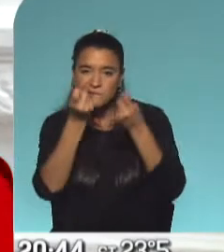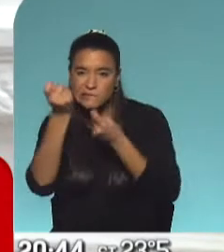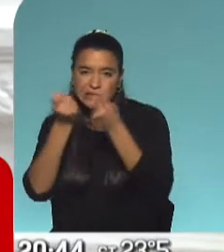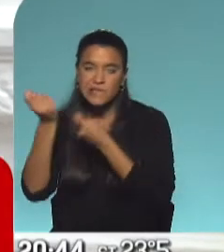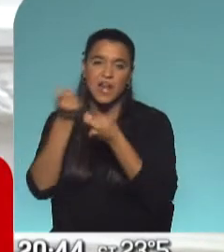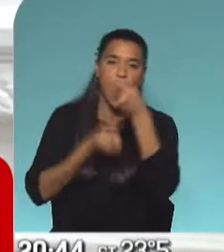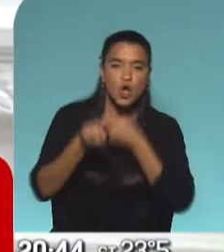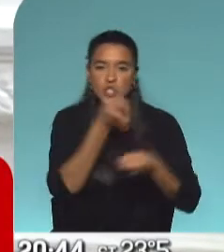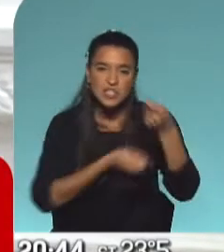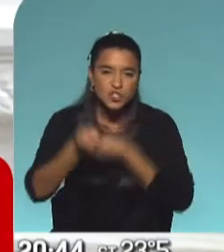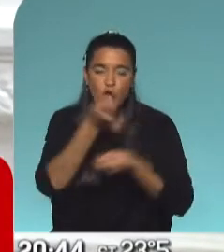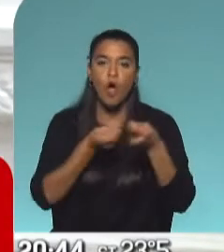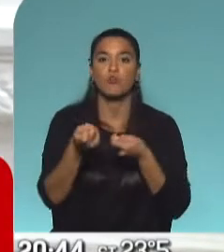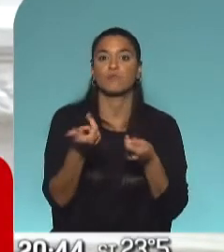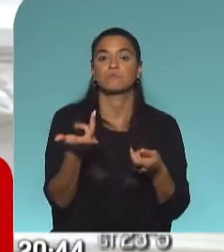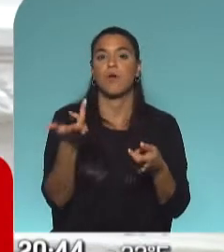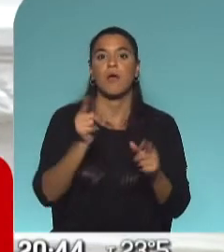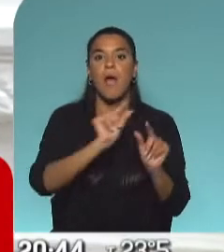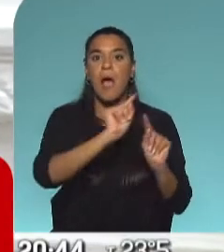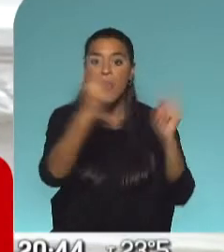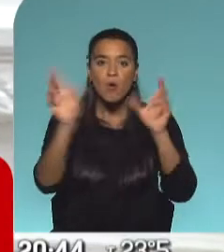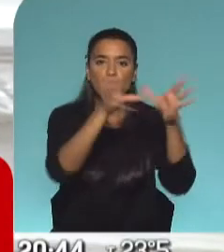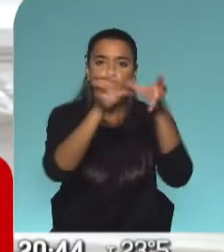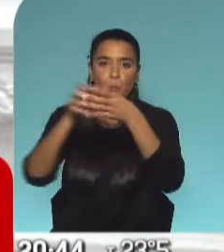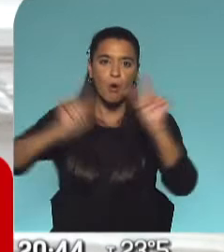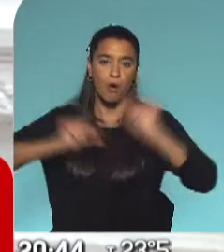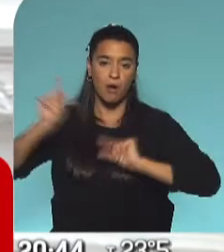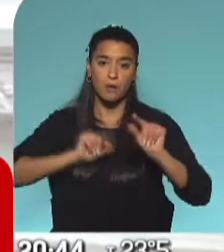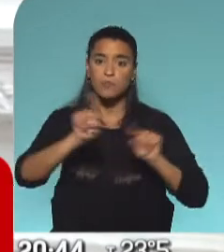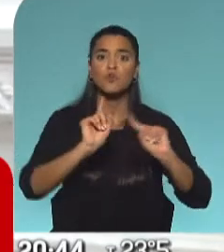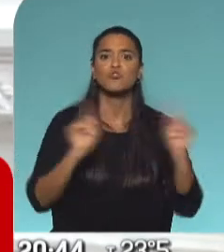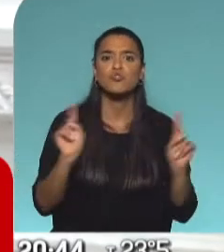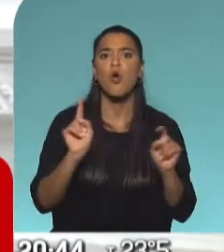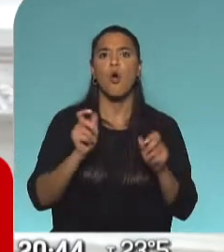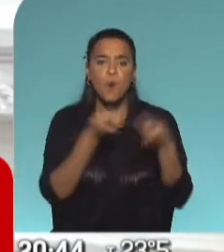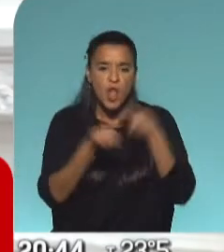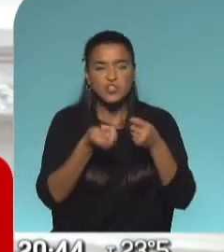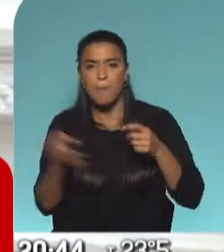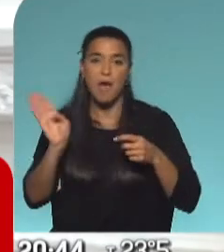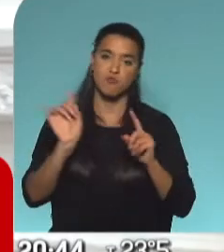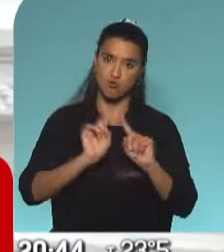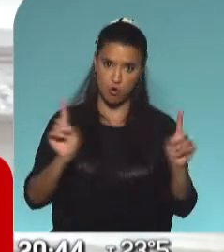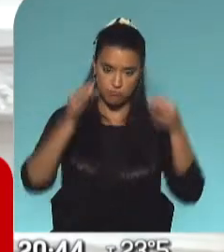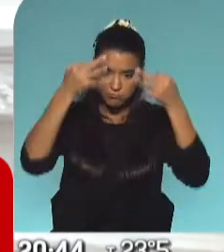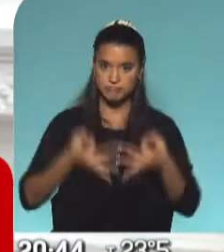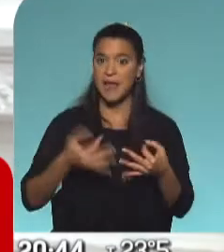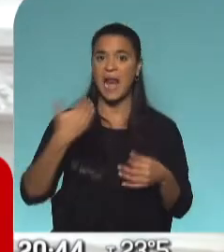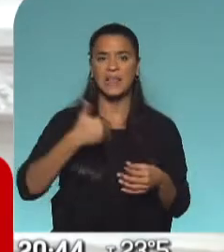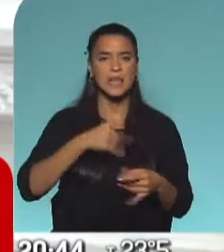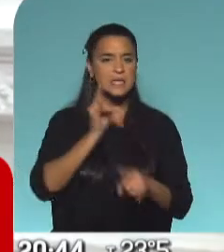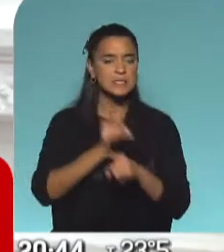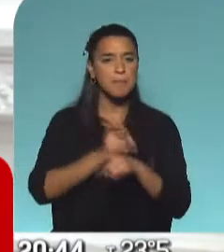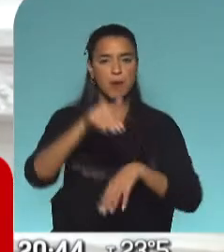las negociaciones con cada uno de los fondos y en ningún momento retirándose de ninguna mesa de negociación. La Argentina siempre tuvo con